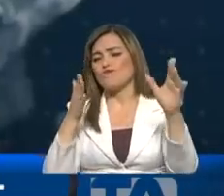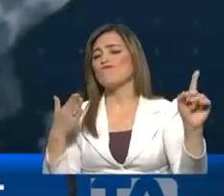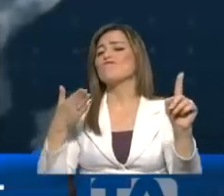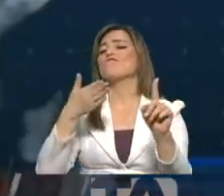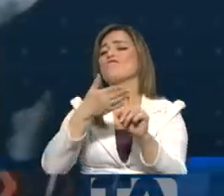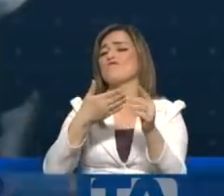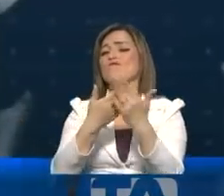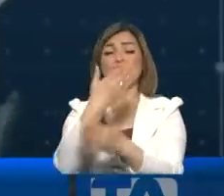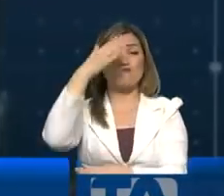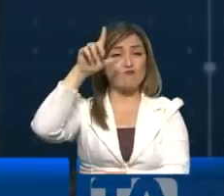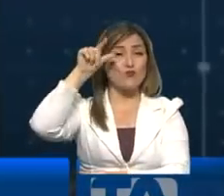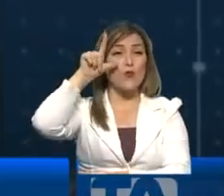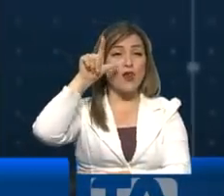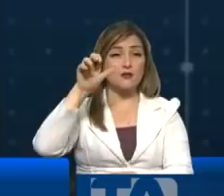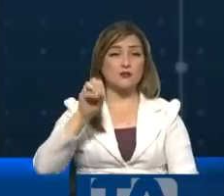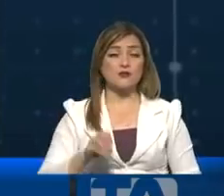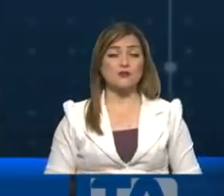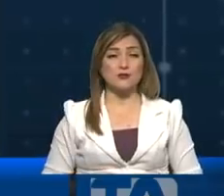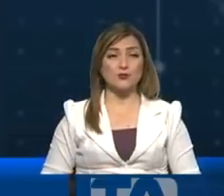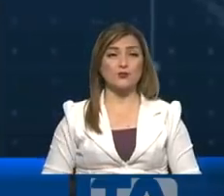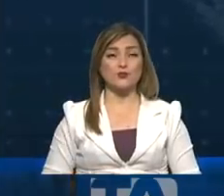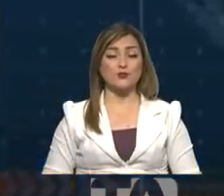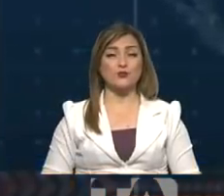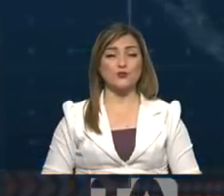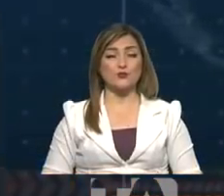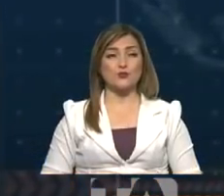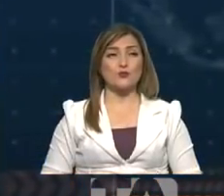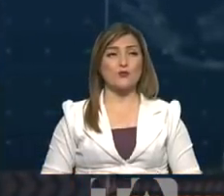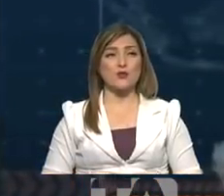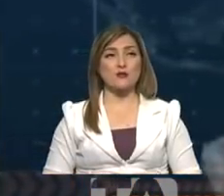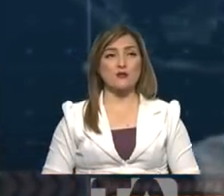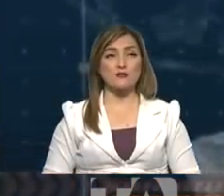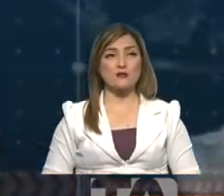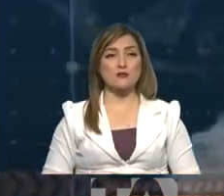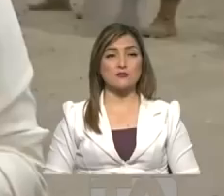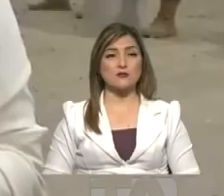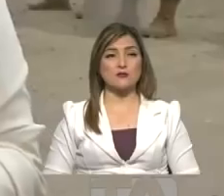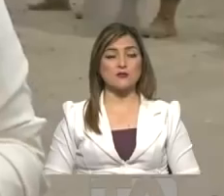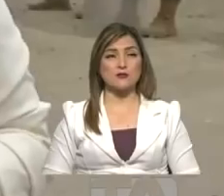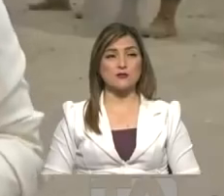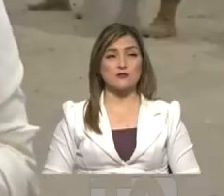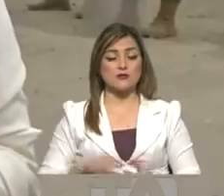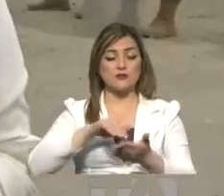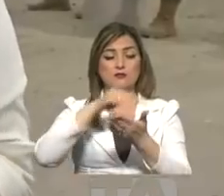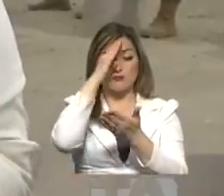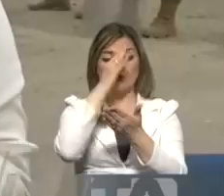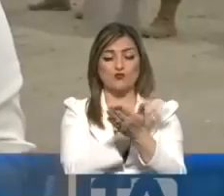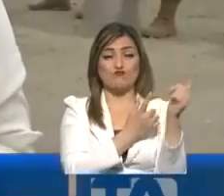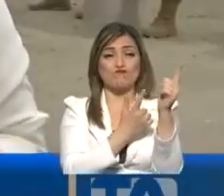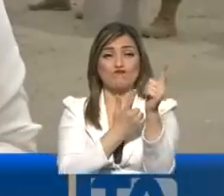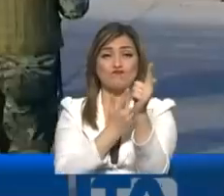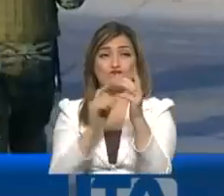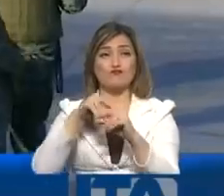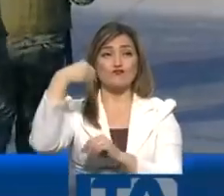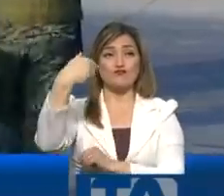metas del nuevo gobierno. En Guayaquil, Carlos Zacoto, 24 horas. Miembros de las Fuerzas Armadas continúan